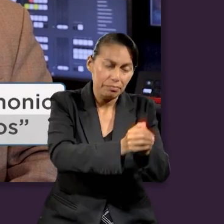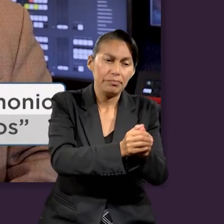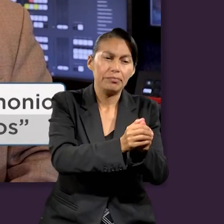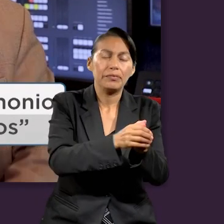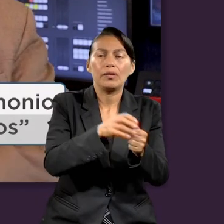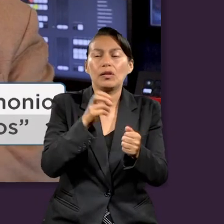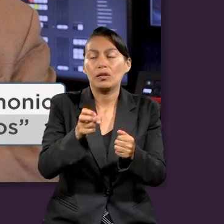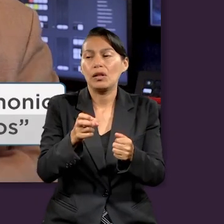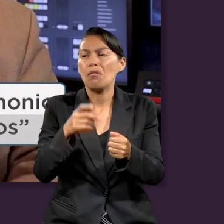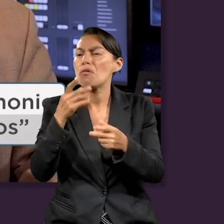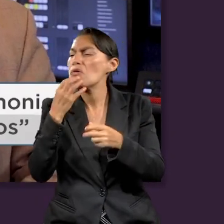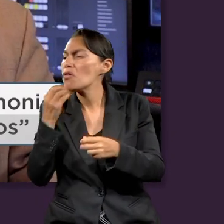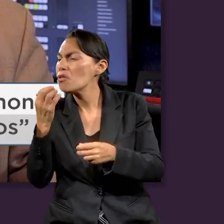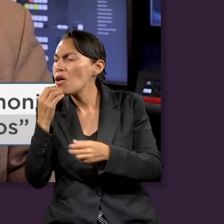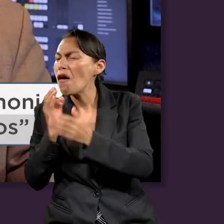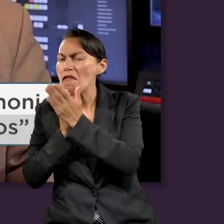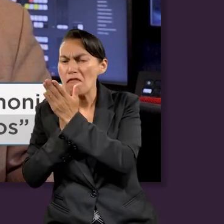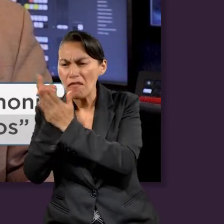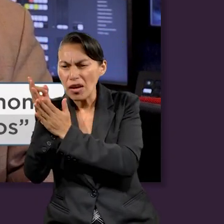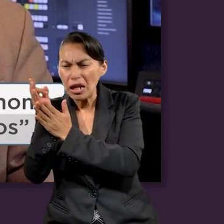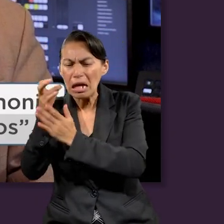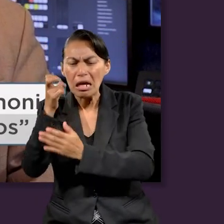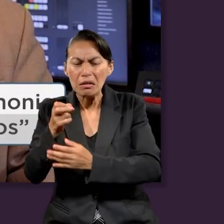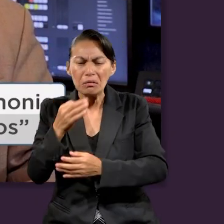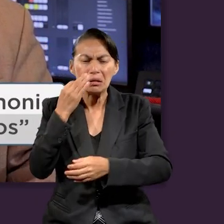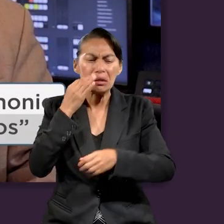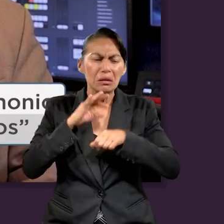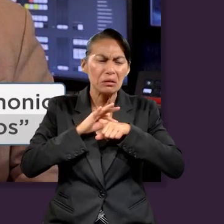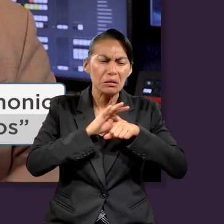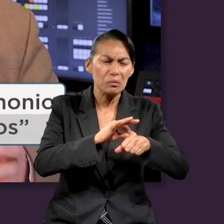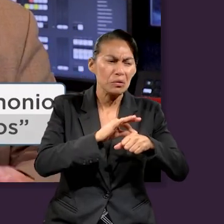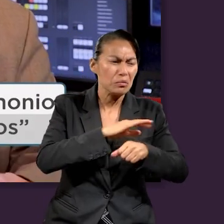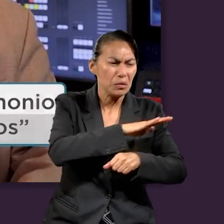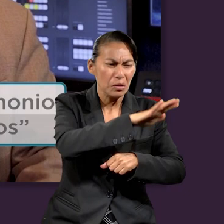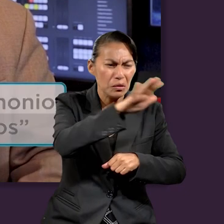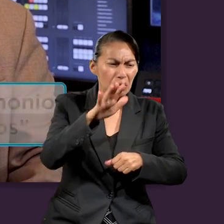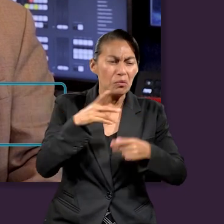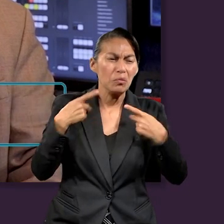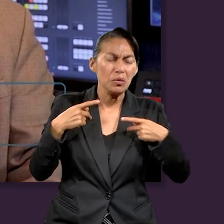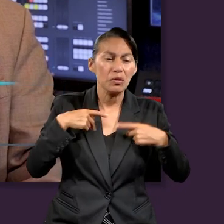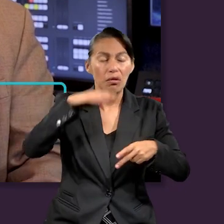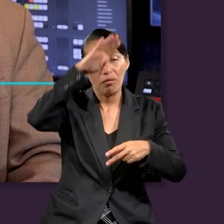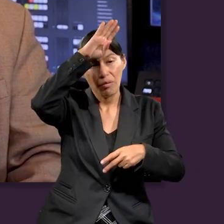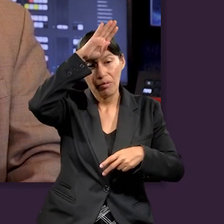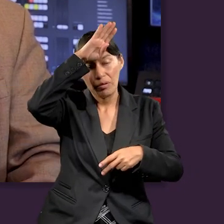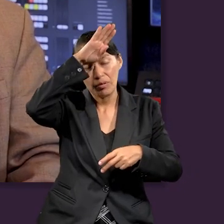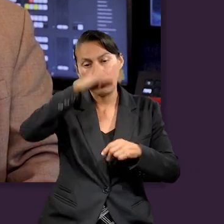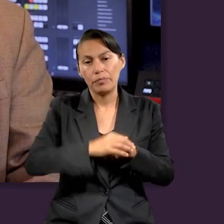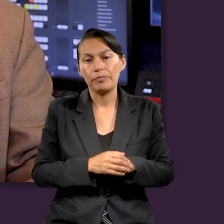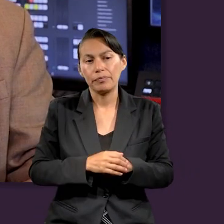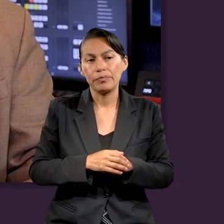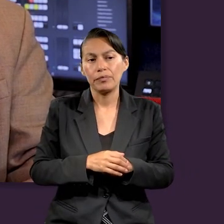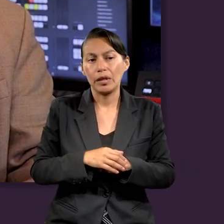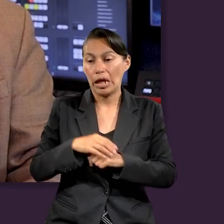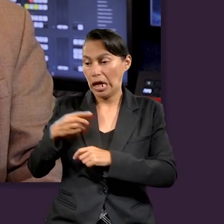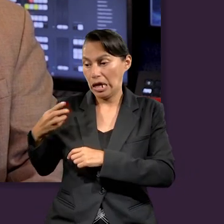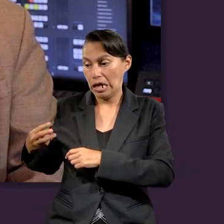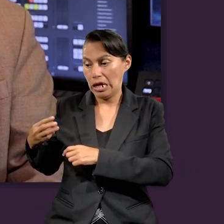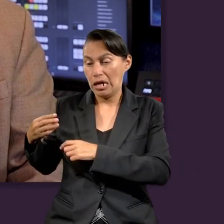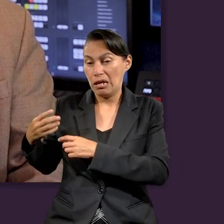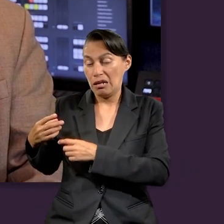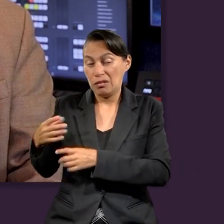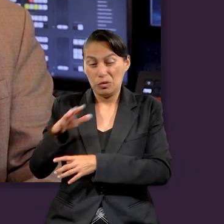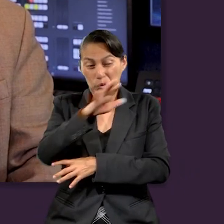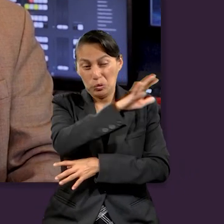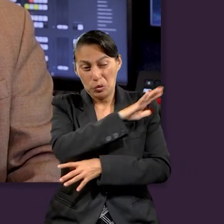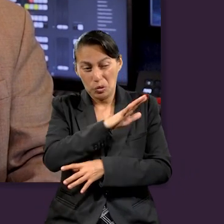Daniel y sus compañeros y muchos otros judíos fieles fueron un testimonio para los babilonios del Dios verdadero. Pero ellos